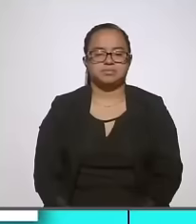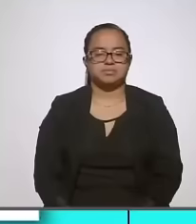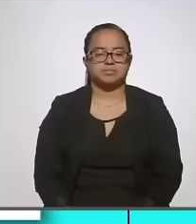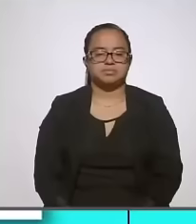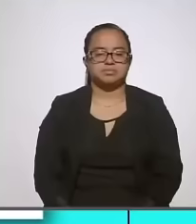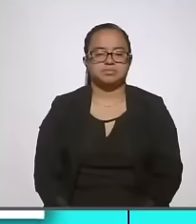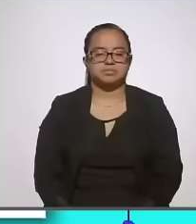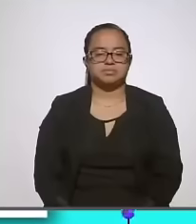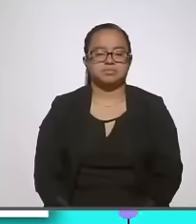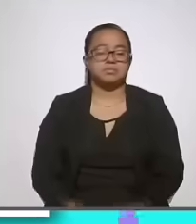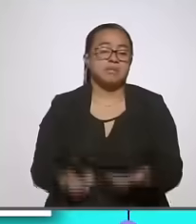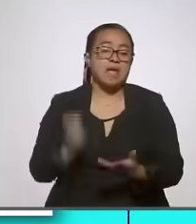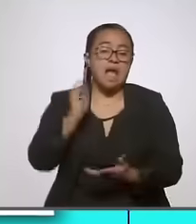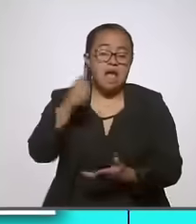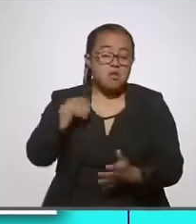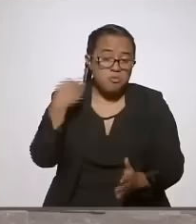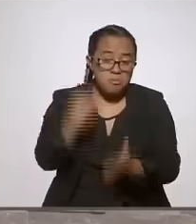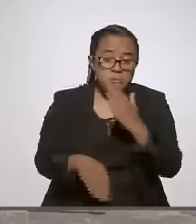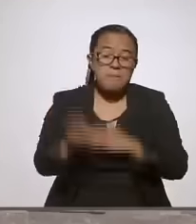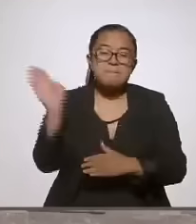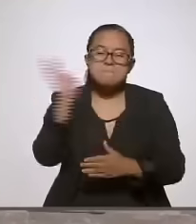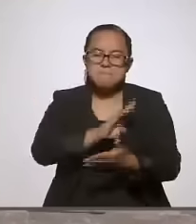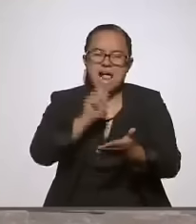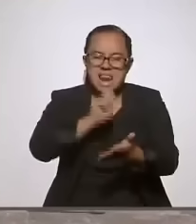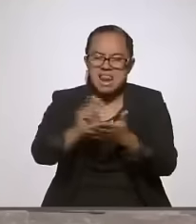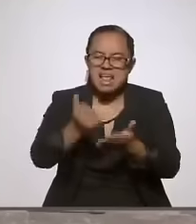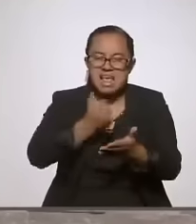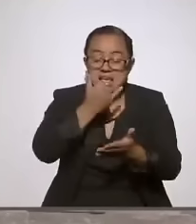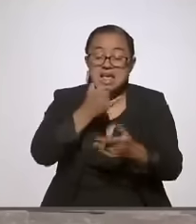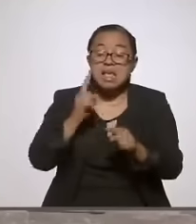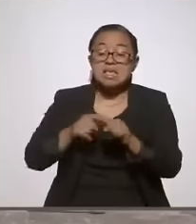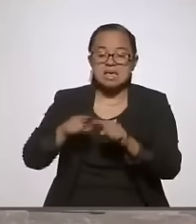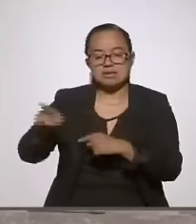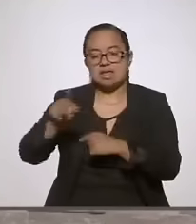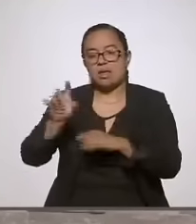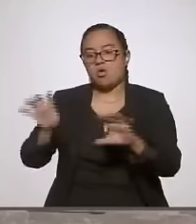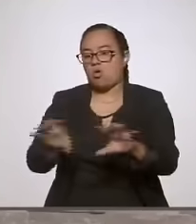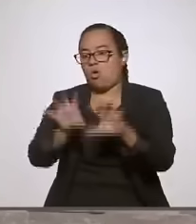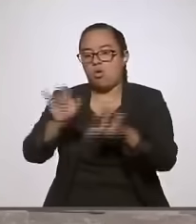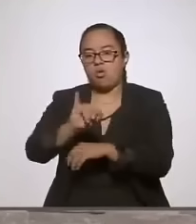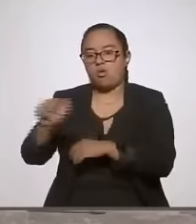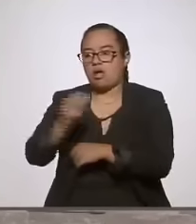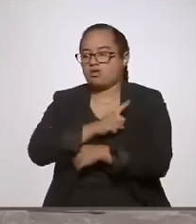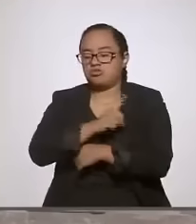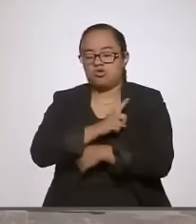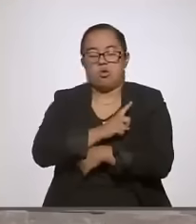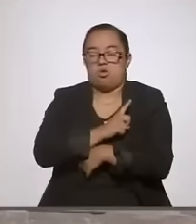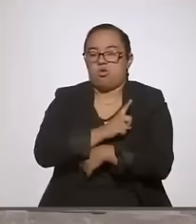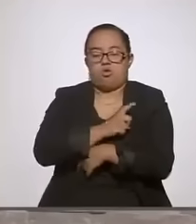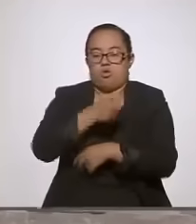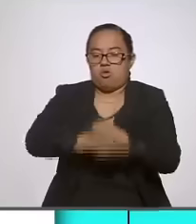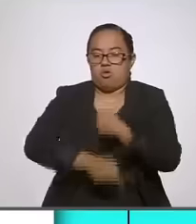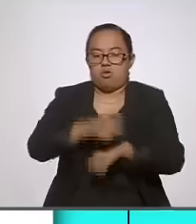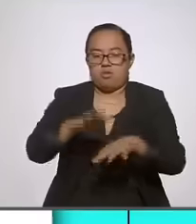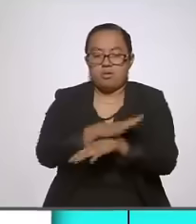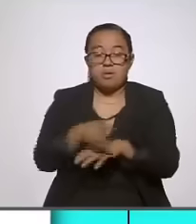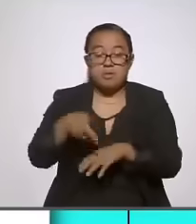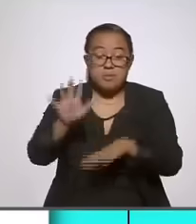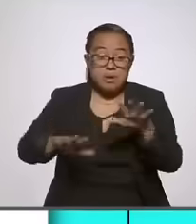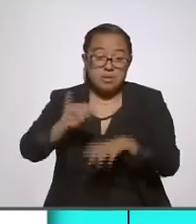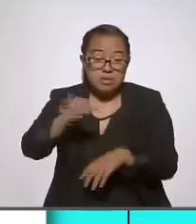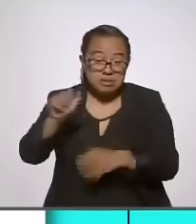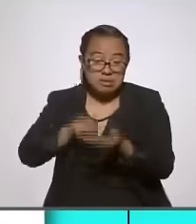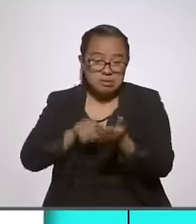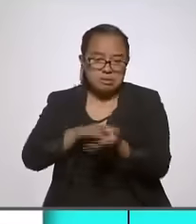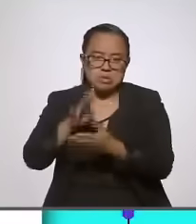Claro, las faltas de ortografía no son de él, son de la inteligencia artificial. Pero luego, ni la inteligencia artificial le puede echar la mano. Vean